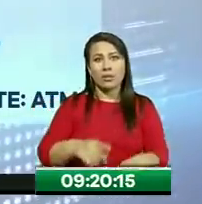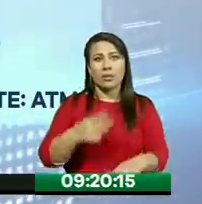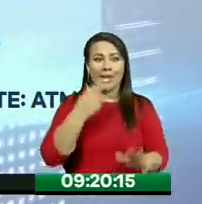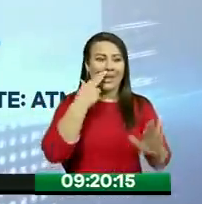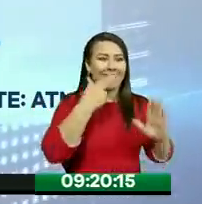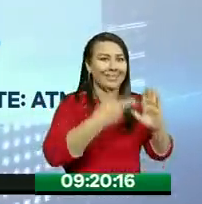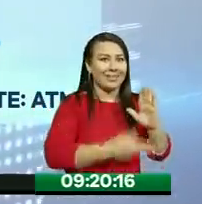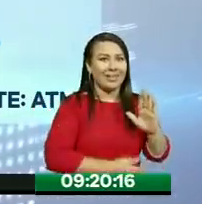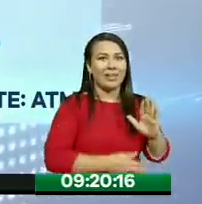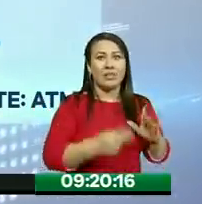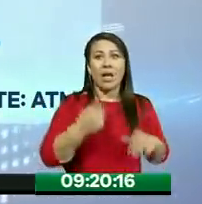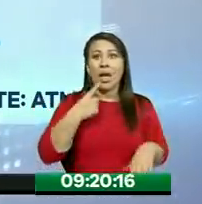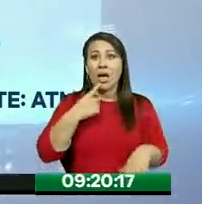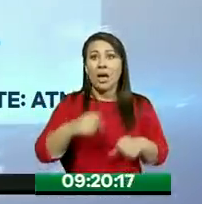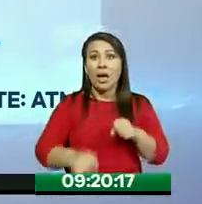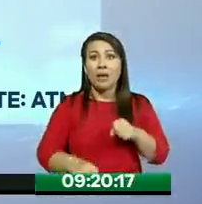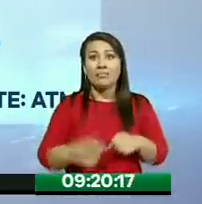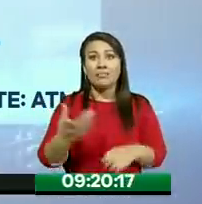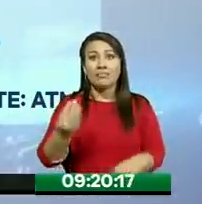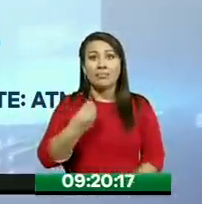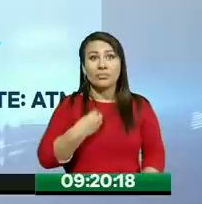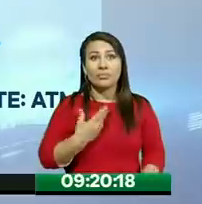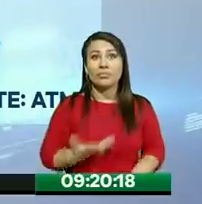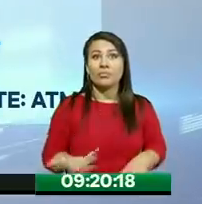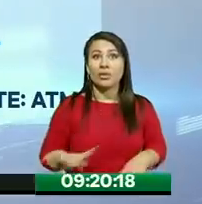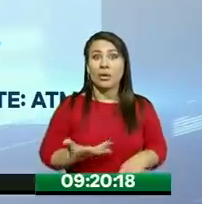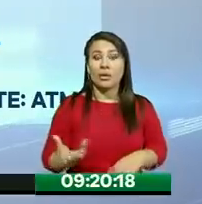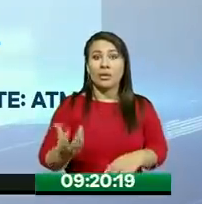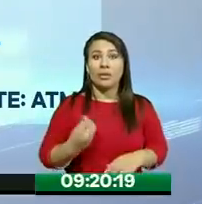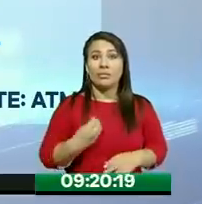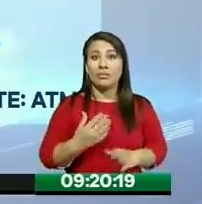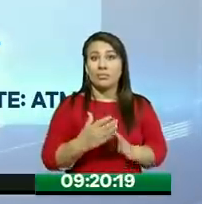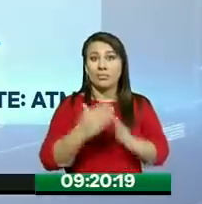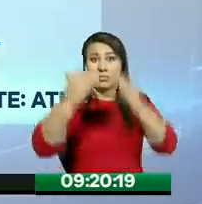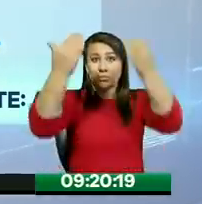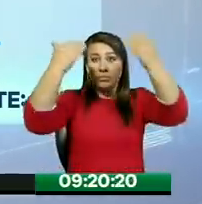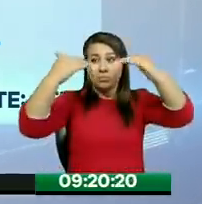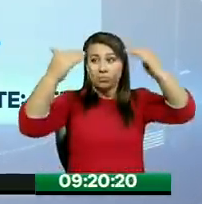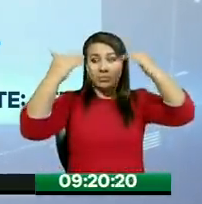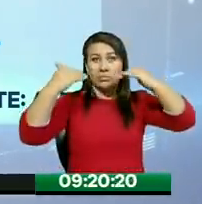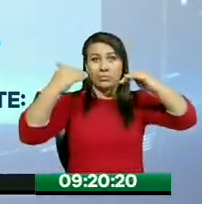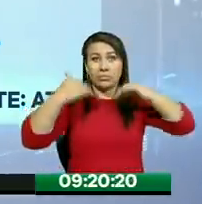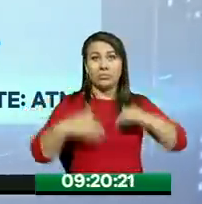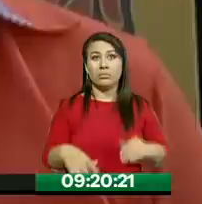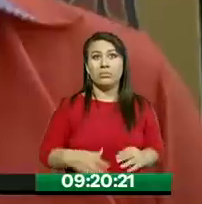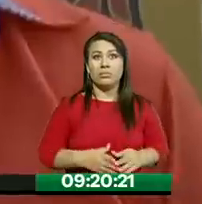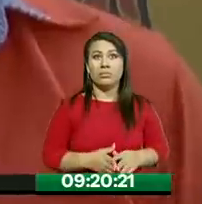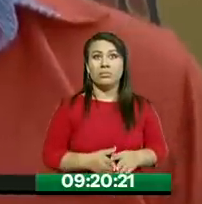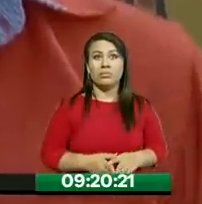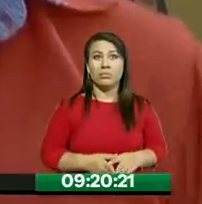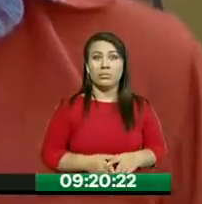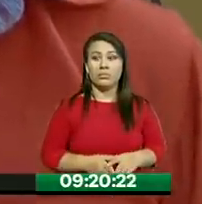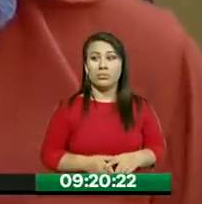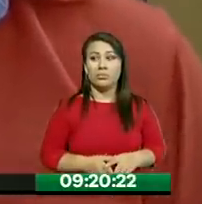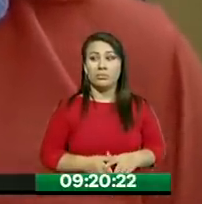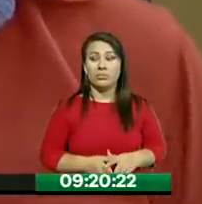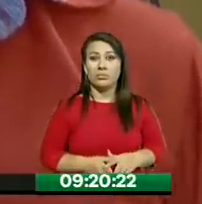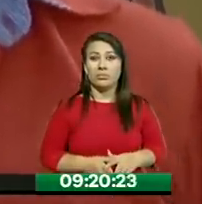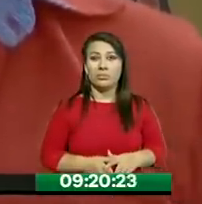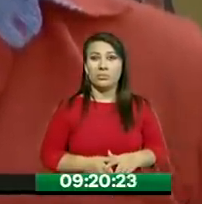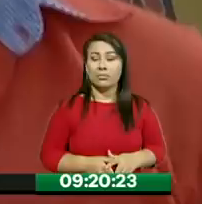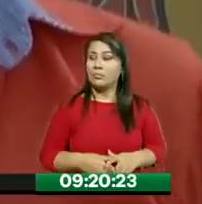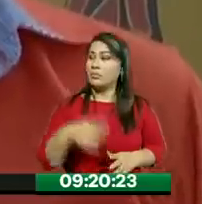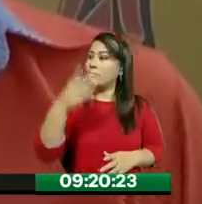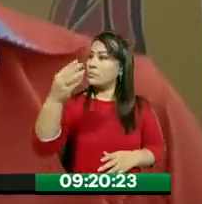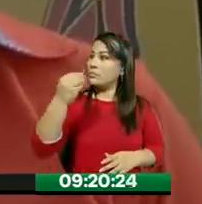ahora está siendo controlado por la fuerza pública ecuatoriana. En nuestro paso a Palma Real encontramos la base flotante de la Marina.